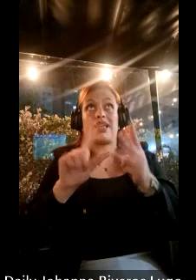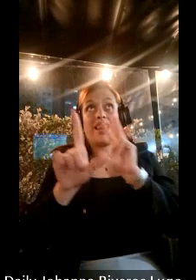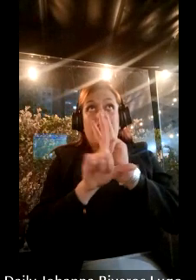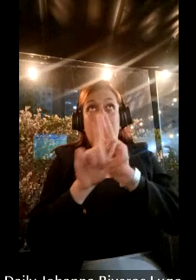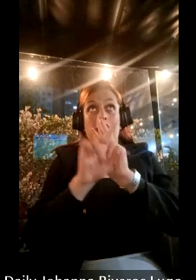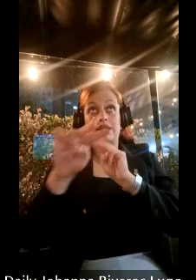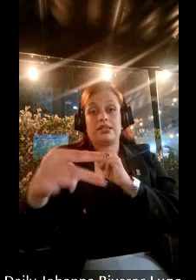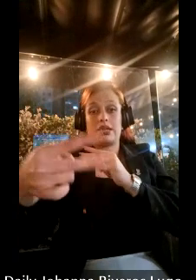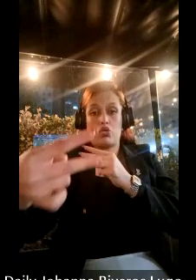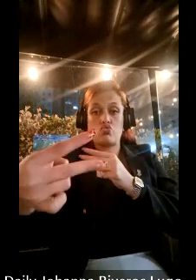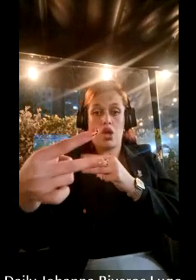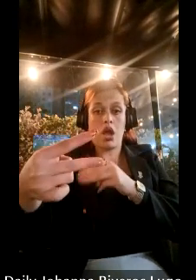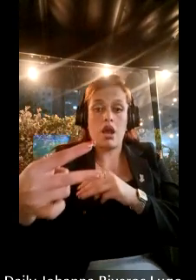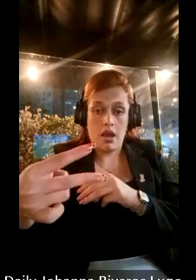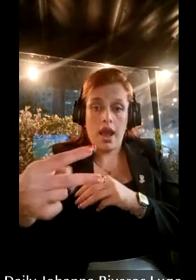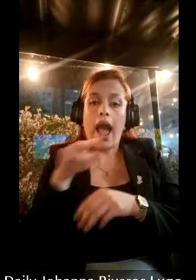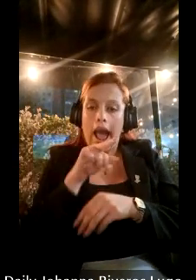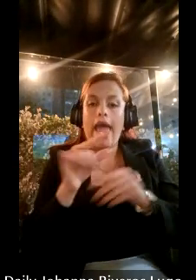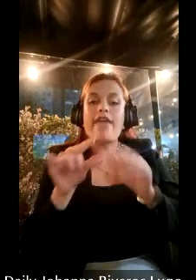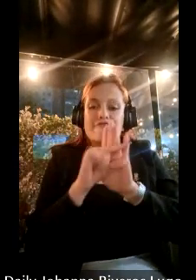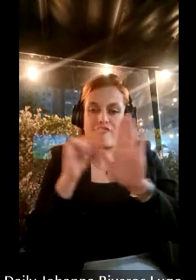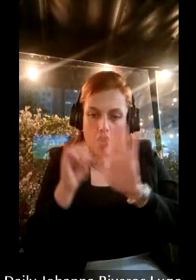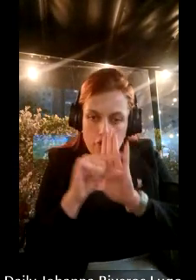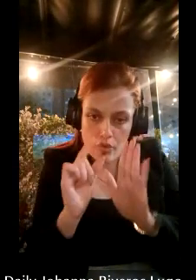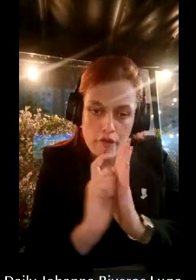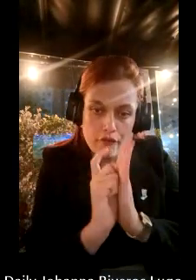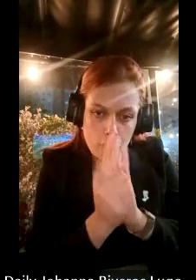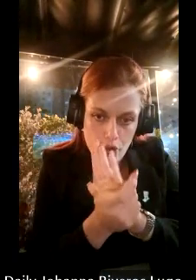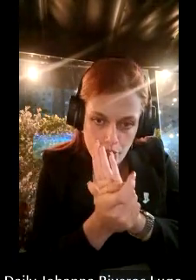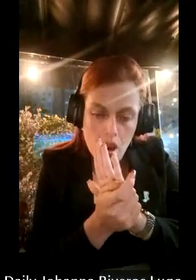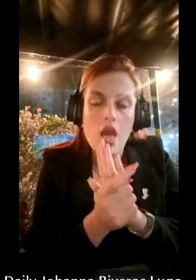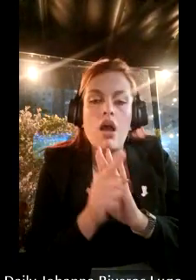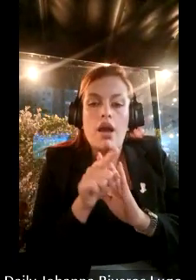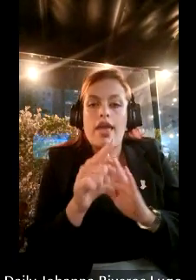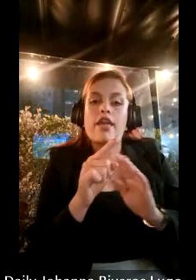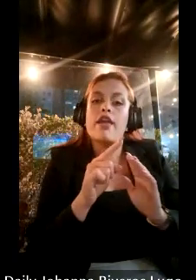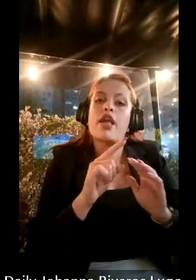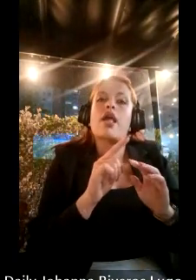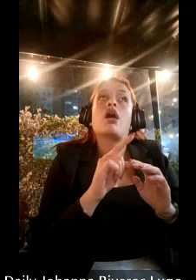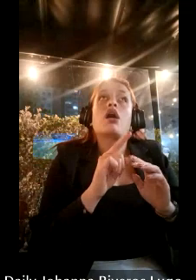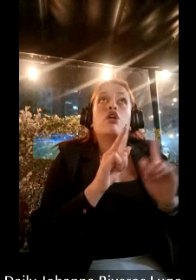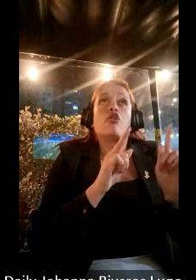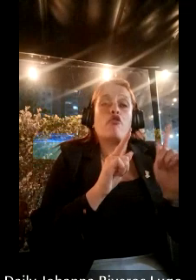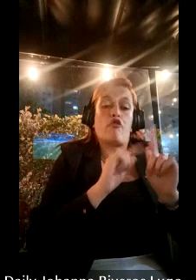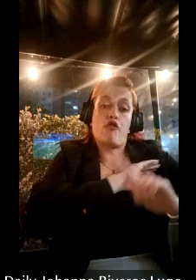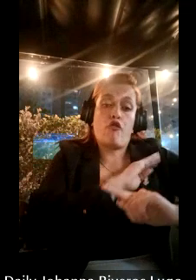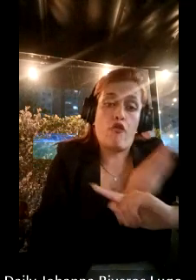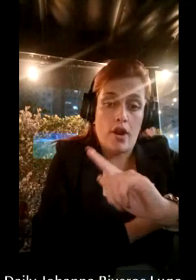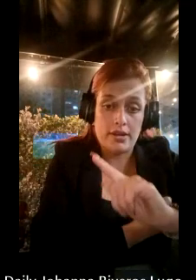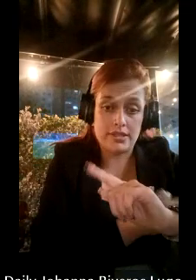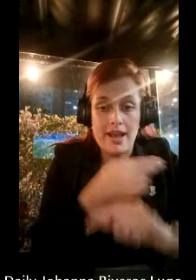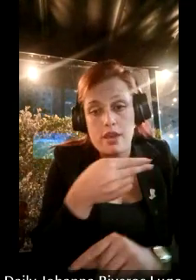esta fórmula que nos dice que la fuerza es igual a la masa por la aceleración.